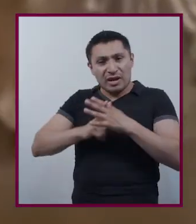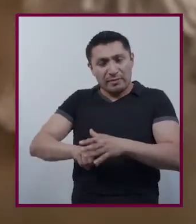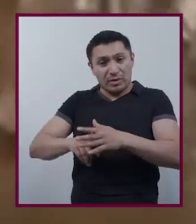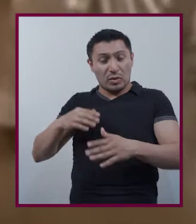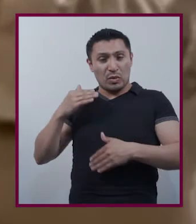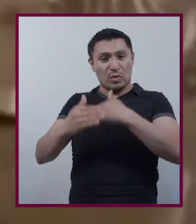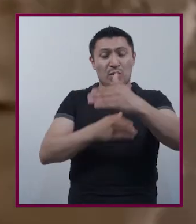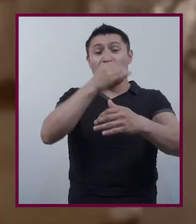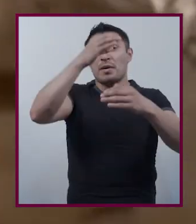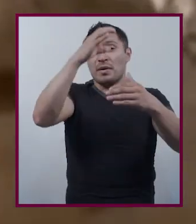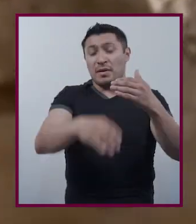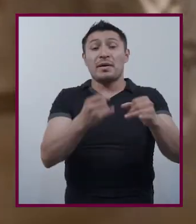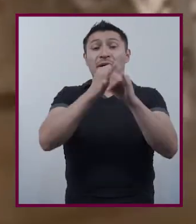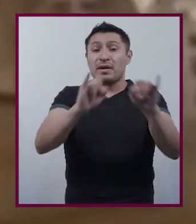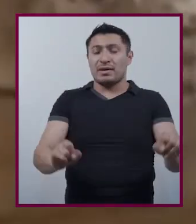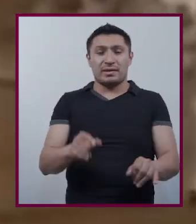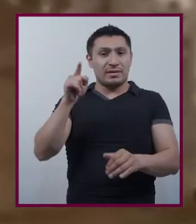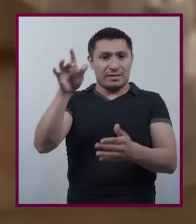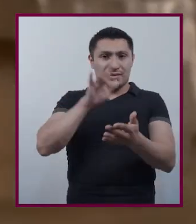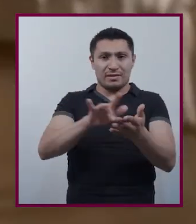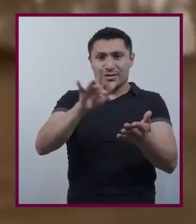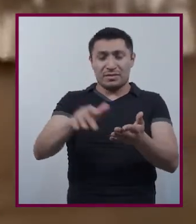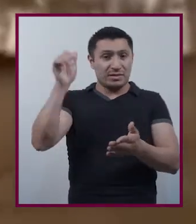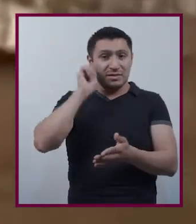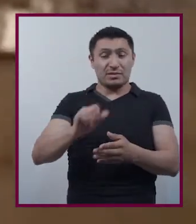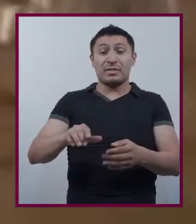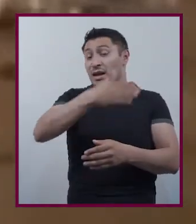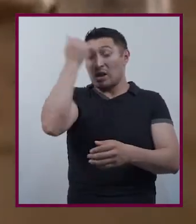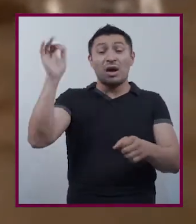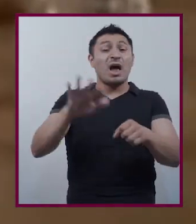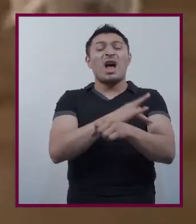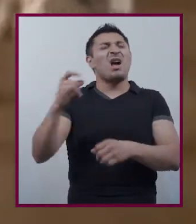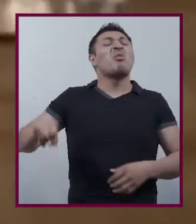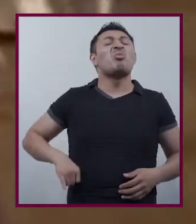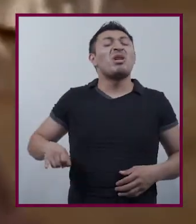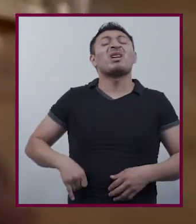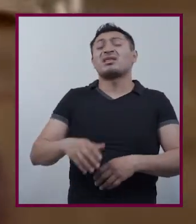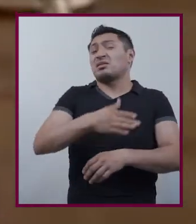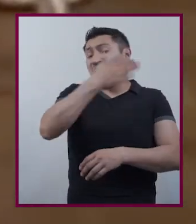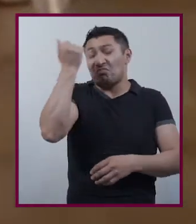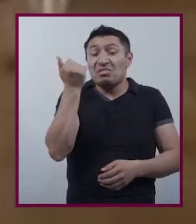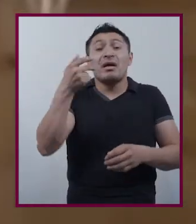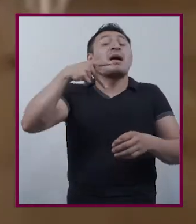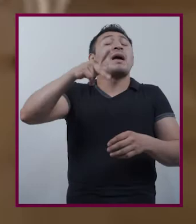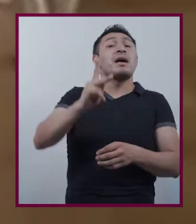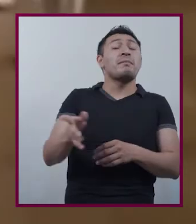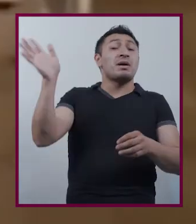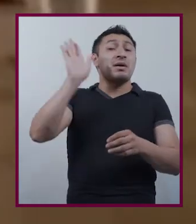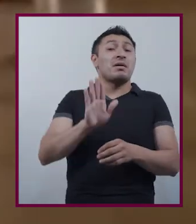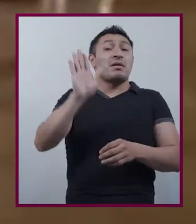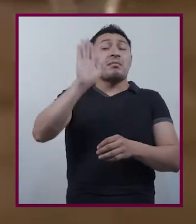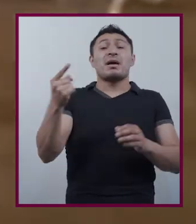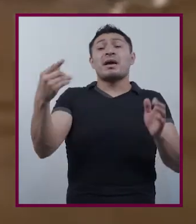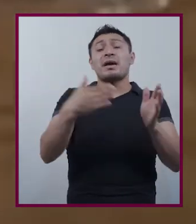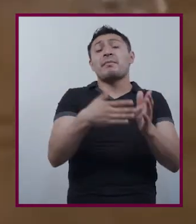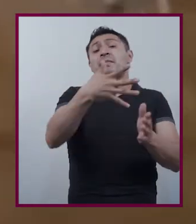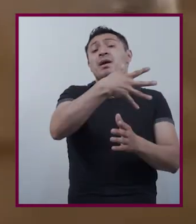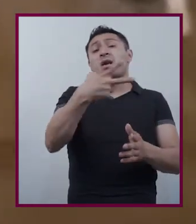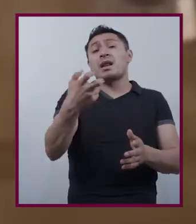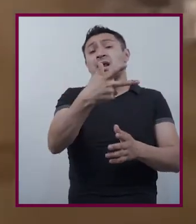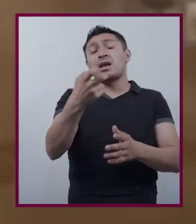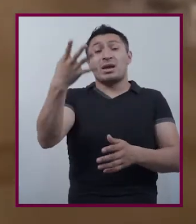de independencia. A ciencia cierta, no se sabe por qué se interesó en esta lucha, pero se cuenta que en